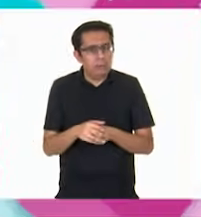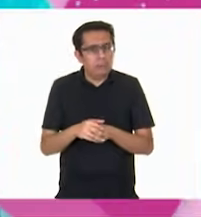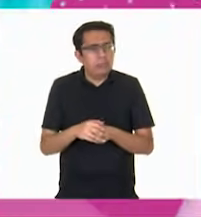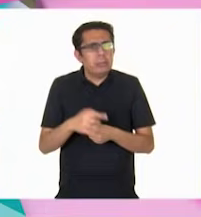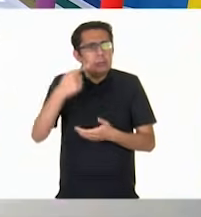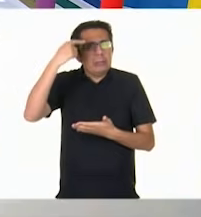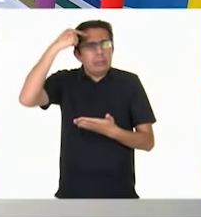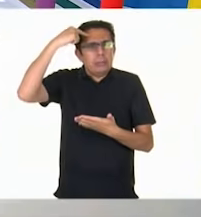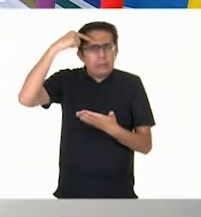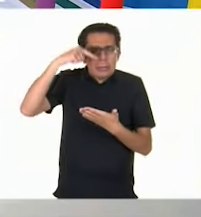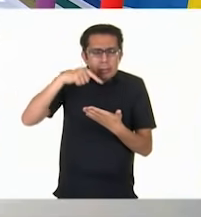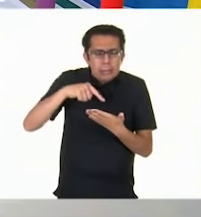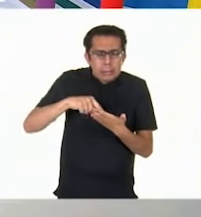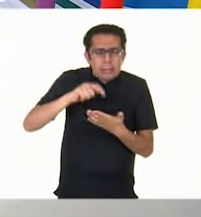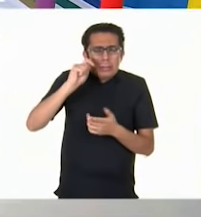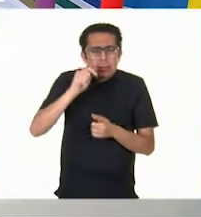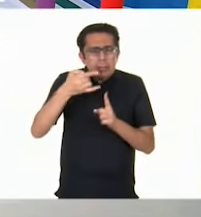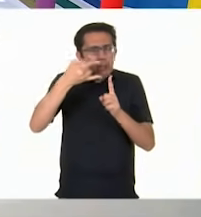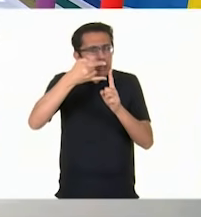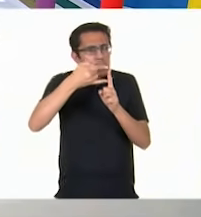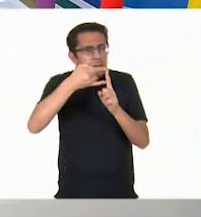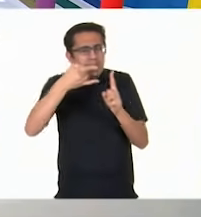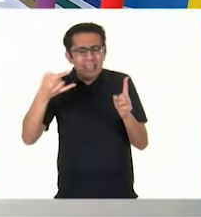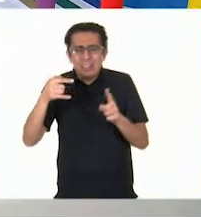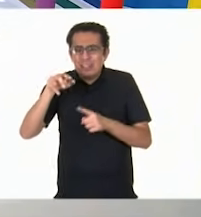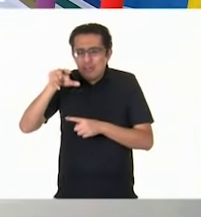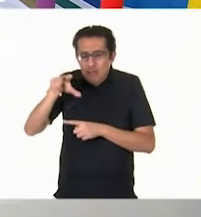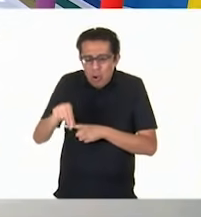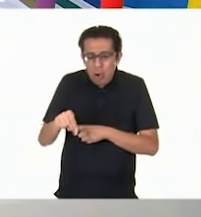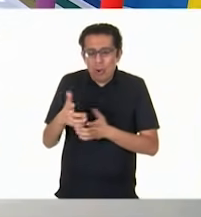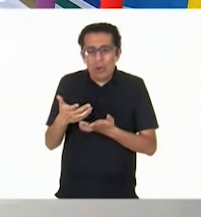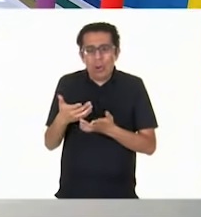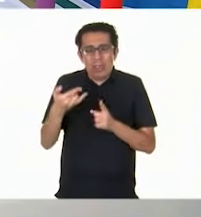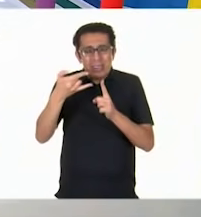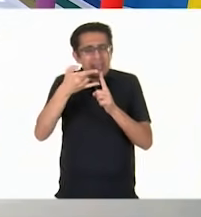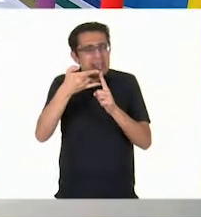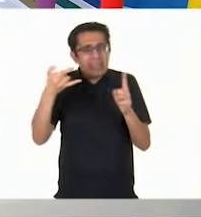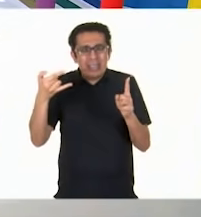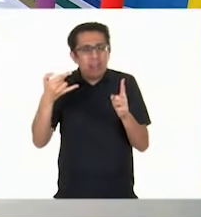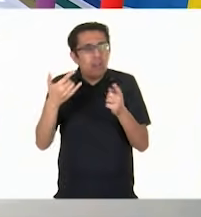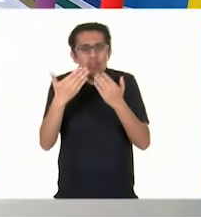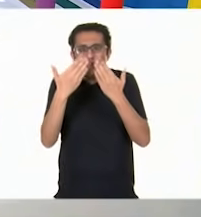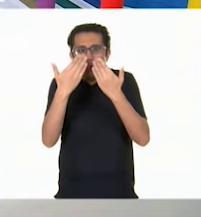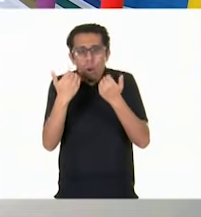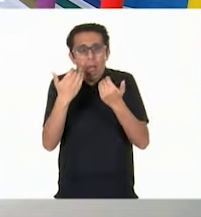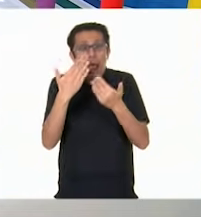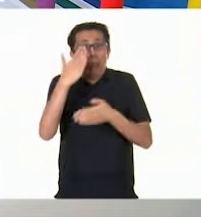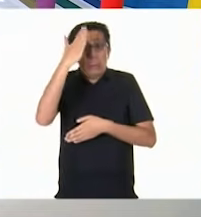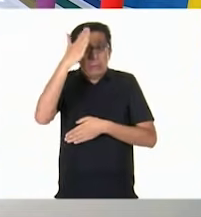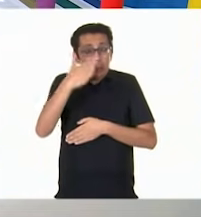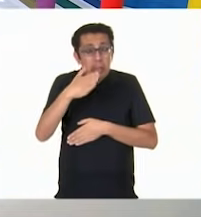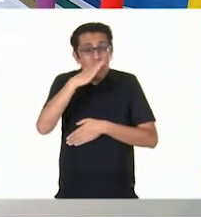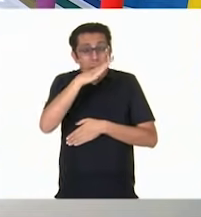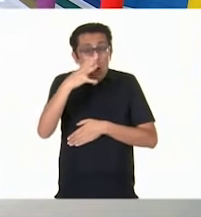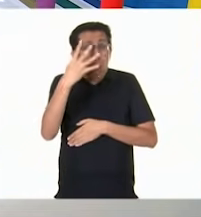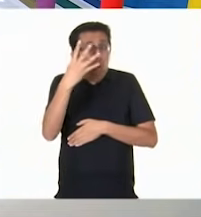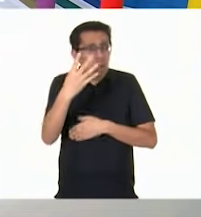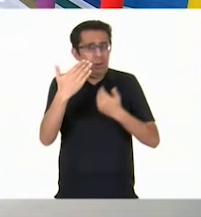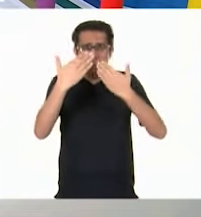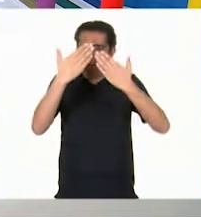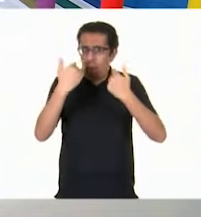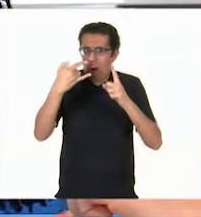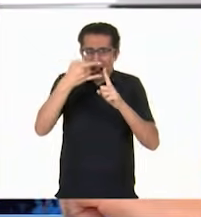es un rectángulo. No, Ale. ¿No? El rectángulo no tiene cuatro ejes de simetría.